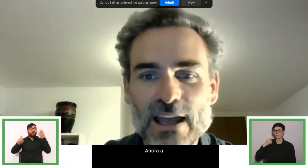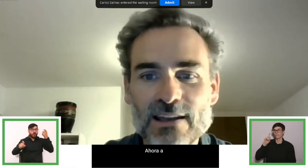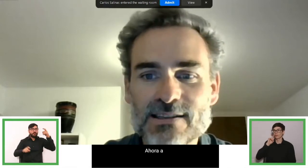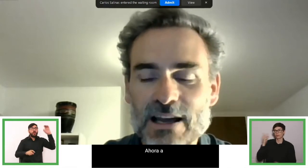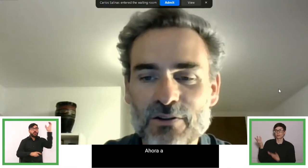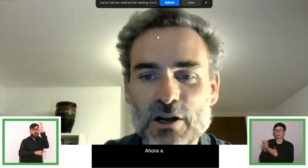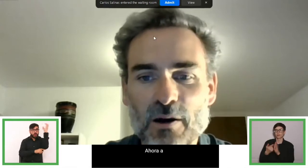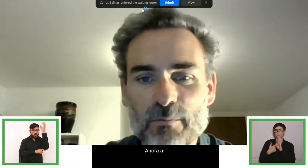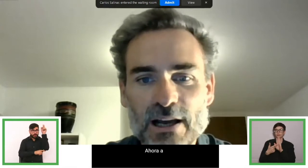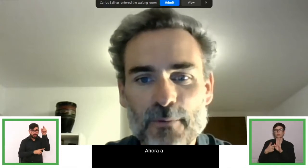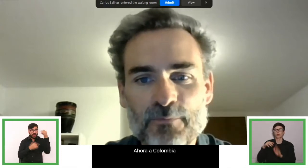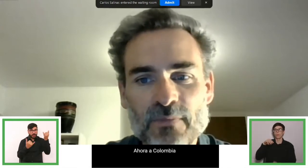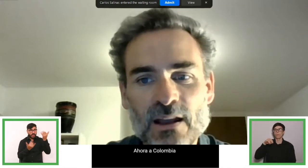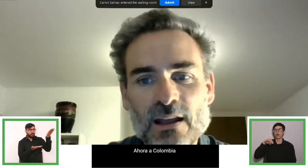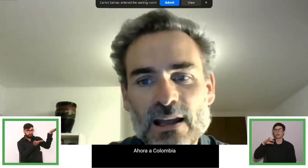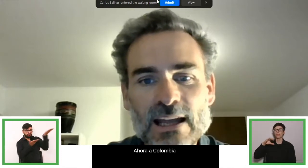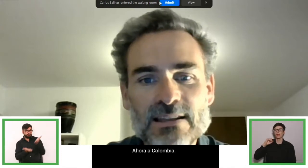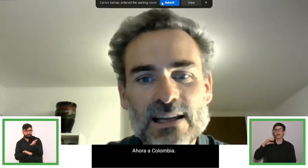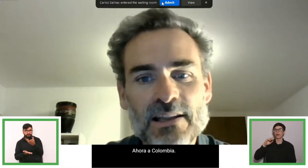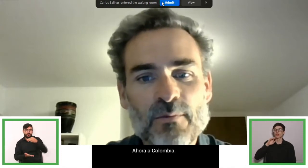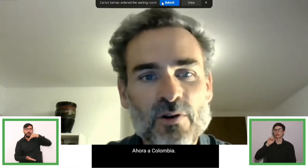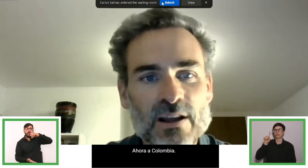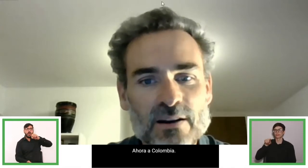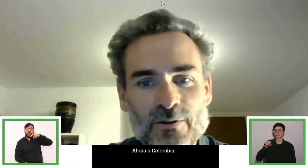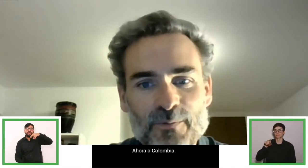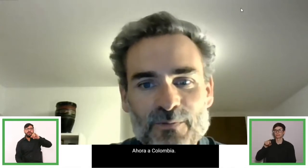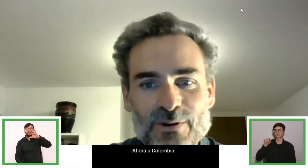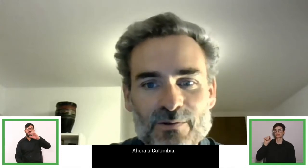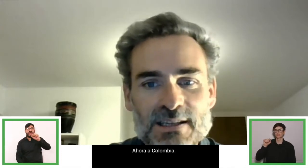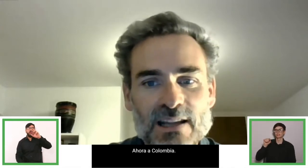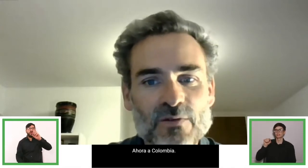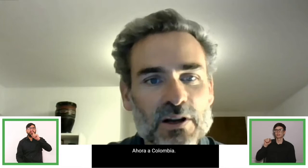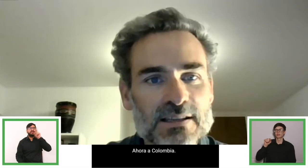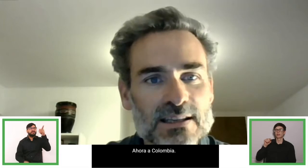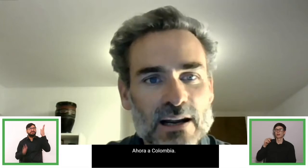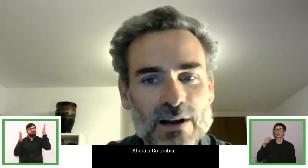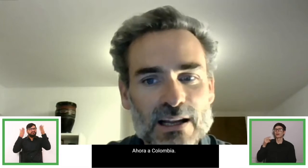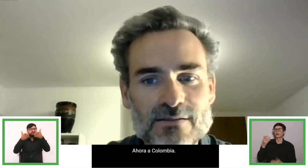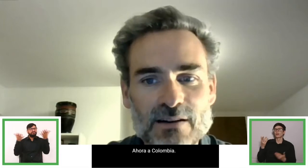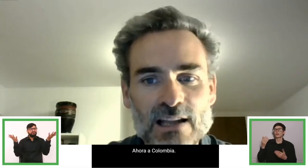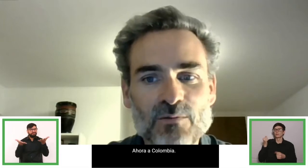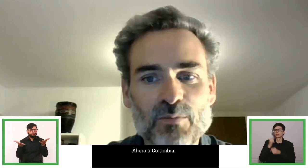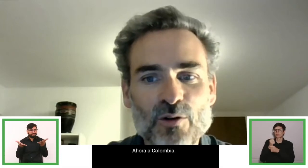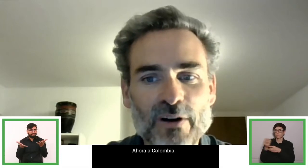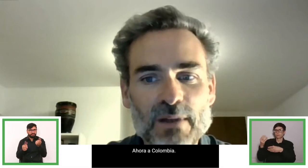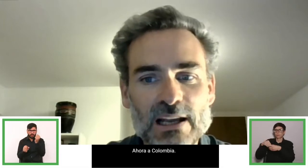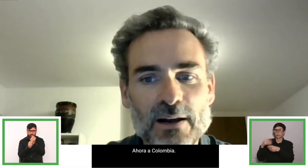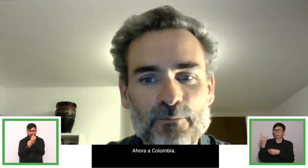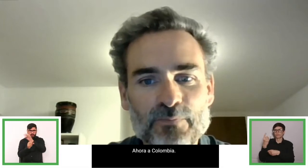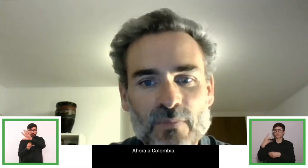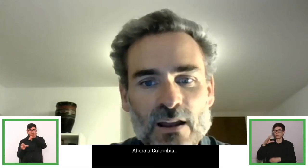dual. Mónica Cortés, directora de SD Colombia, y Diana Moreno, que es directora